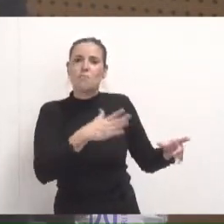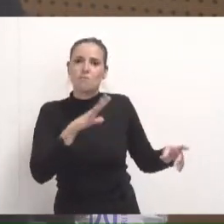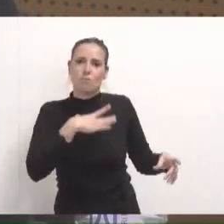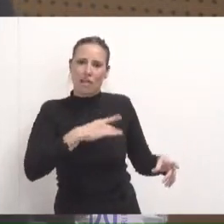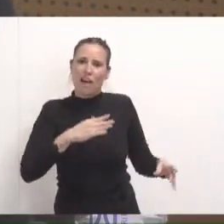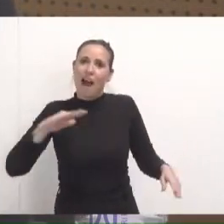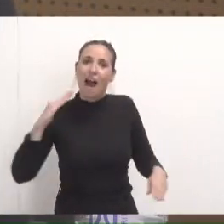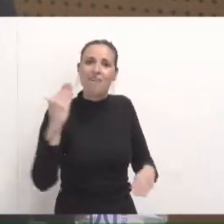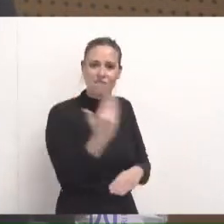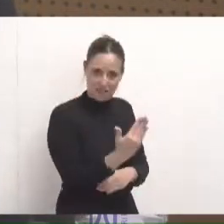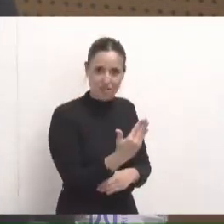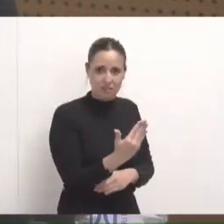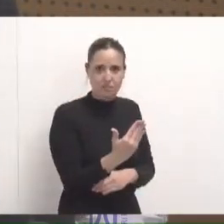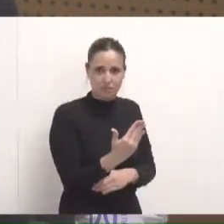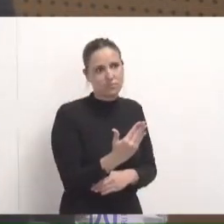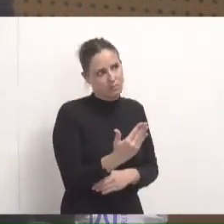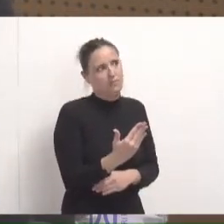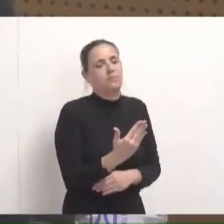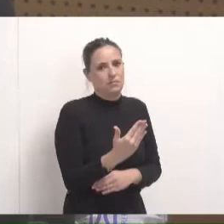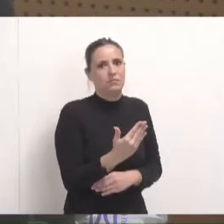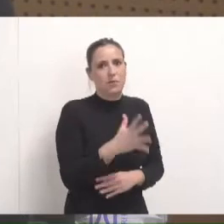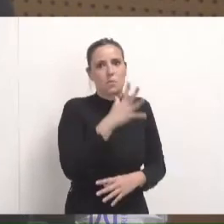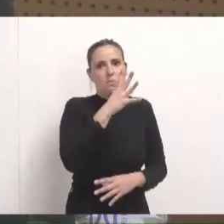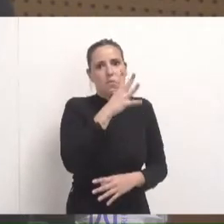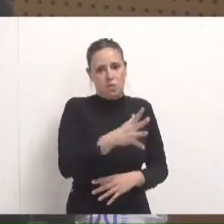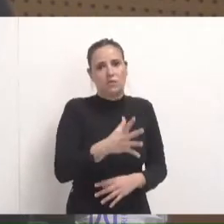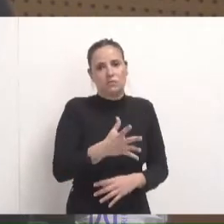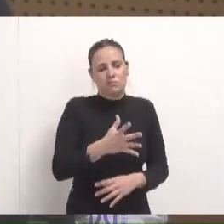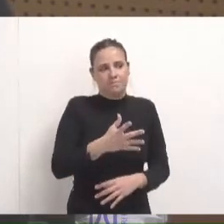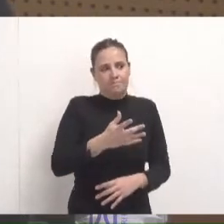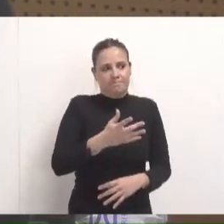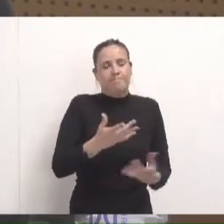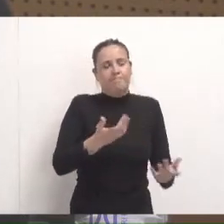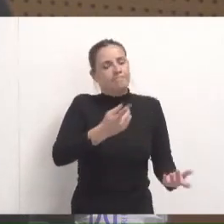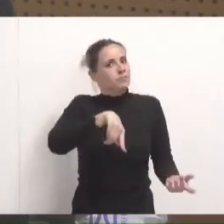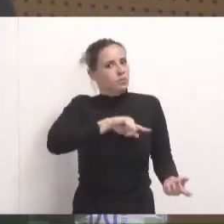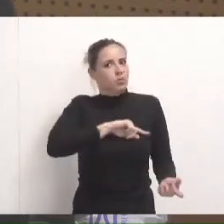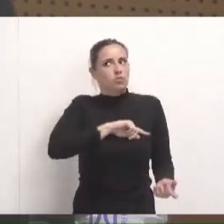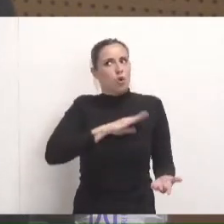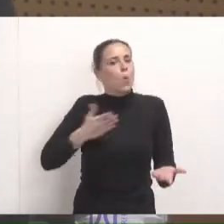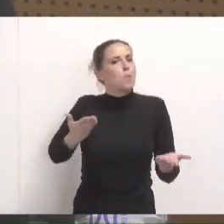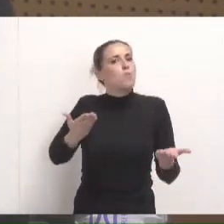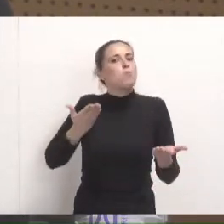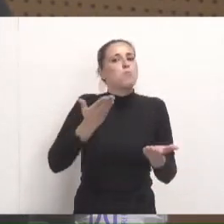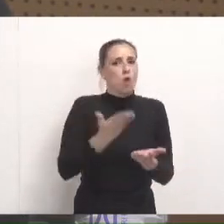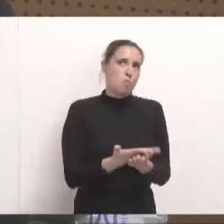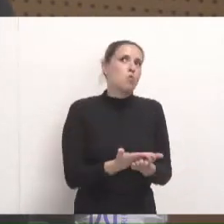queda en nuestra isla, ¿no? Por todas estas razones, nosotros hemos propuesto